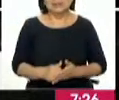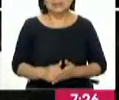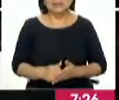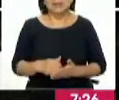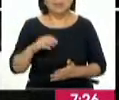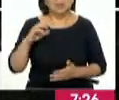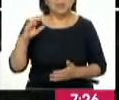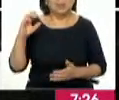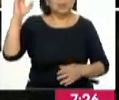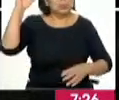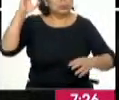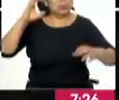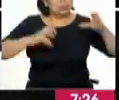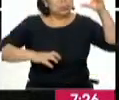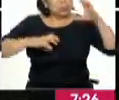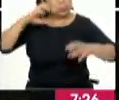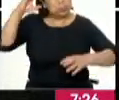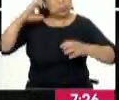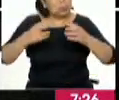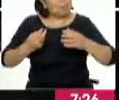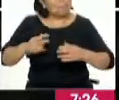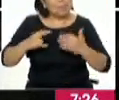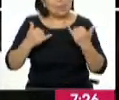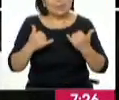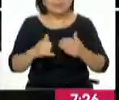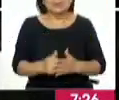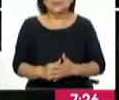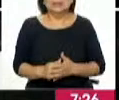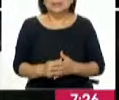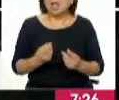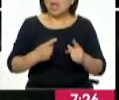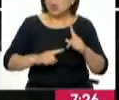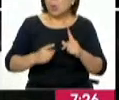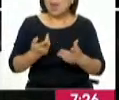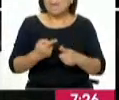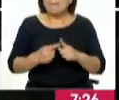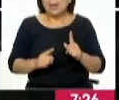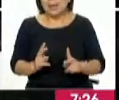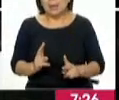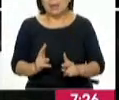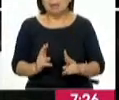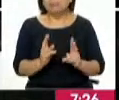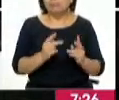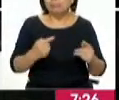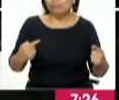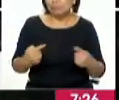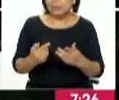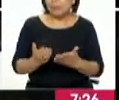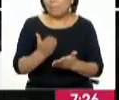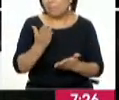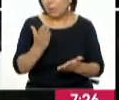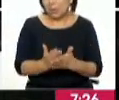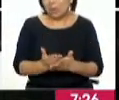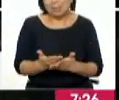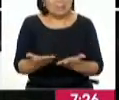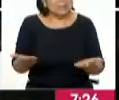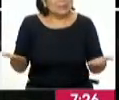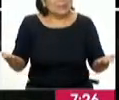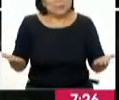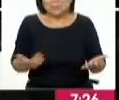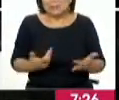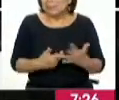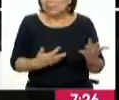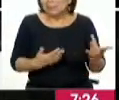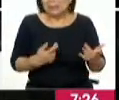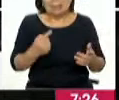ciclón Yaku, y las demás autoridades locales también están tomando algunos correctivos para tratar de enfrentar este embate de la naturaleza que nadie lo esperaba,